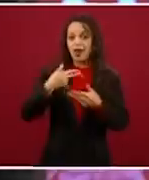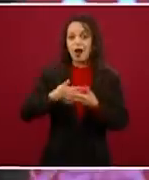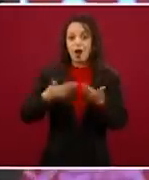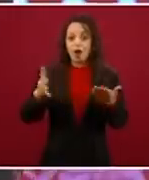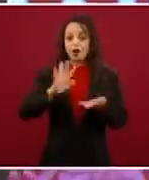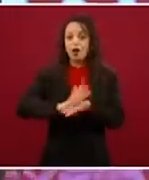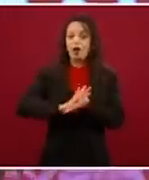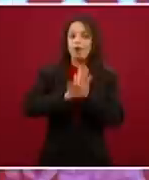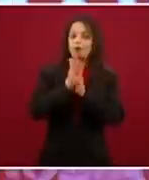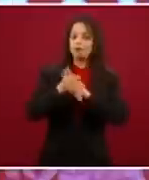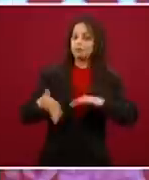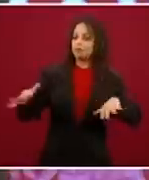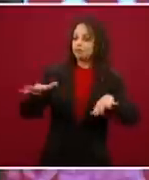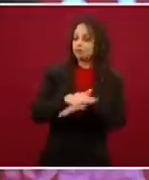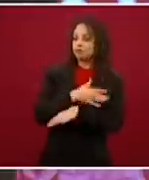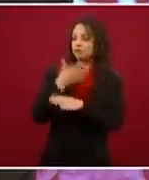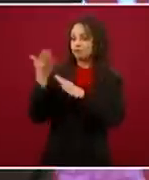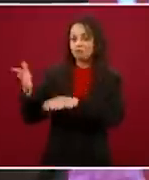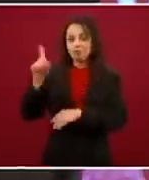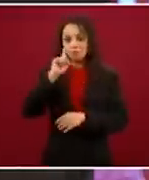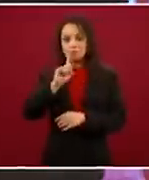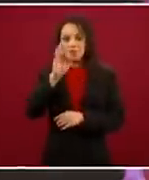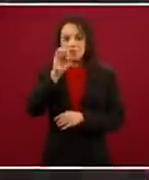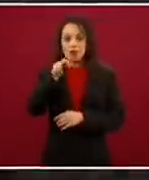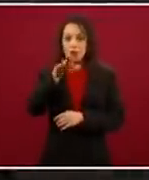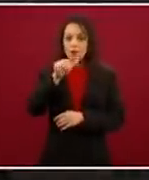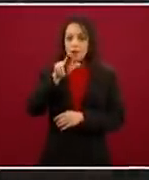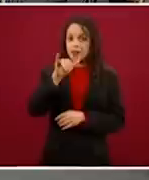O sea, entonces